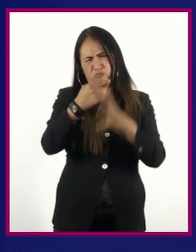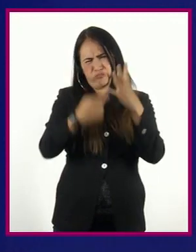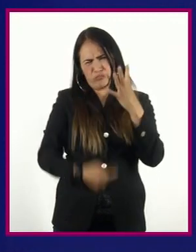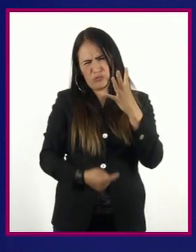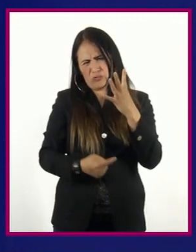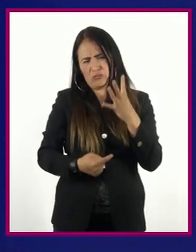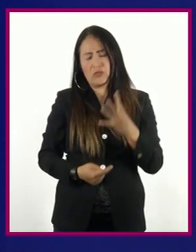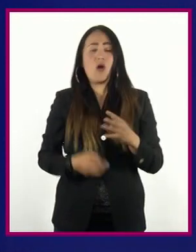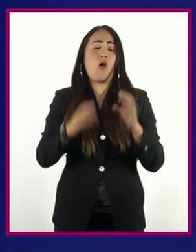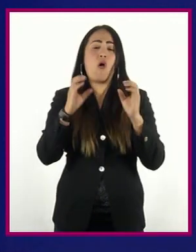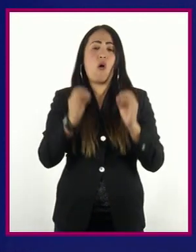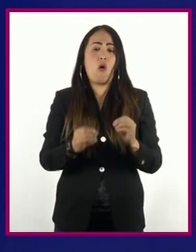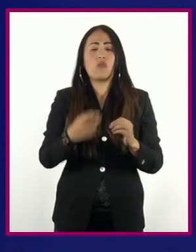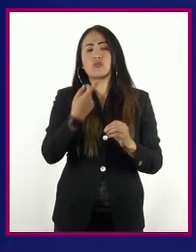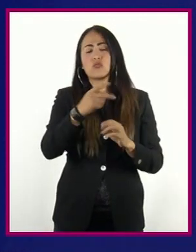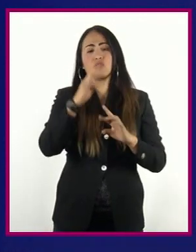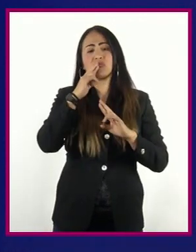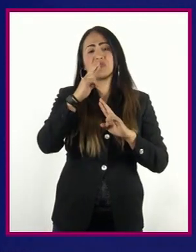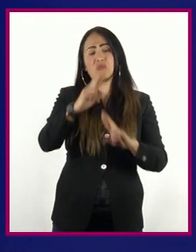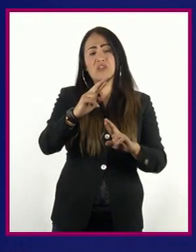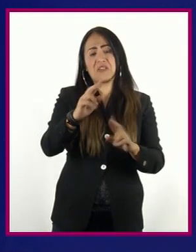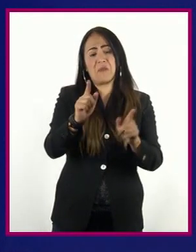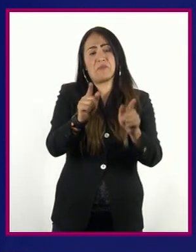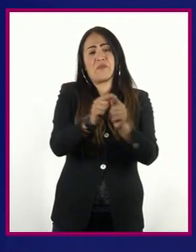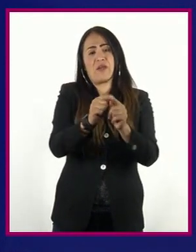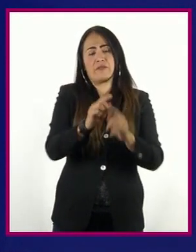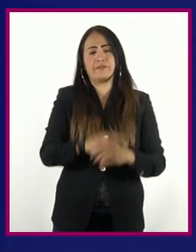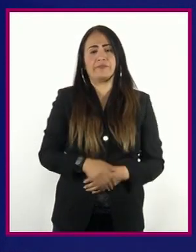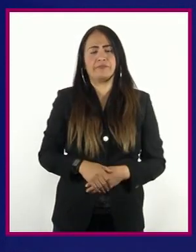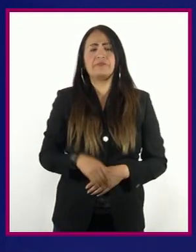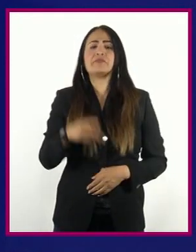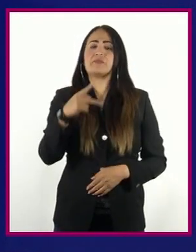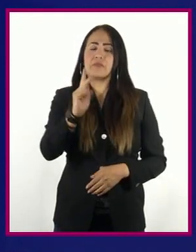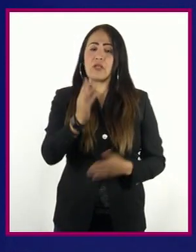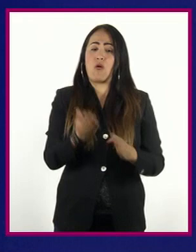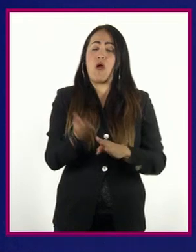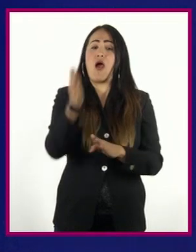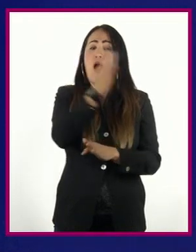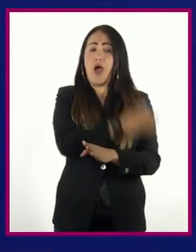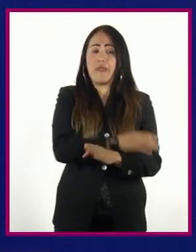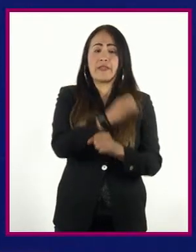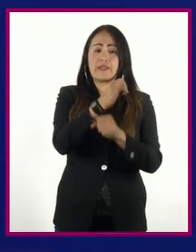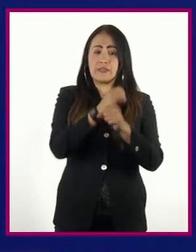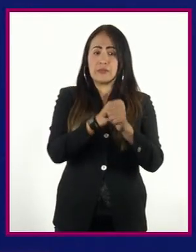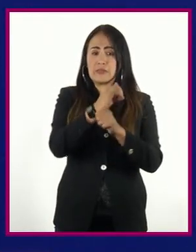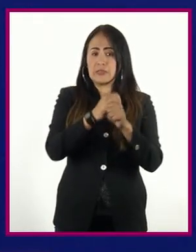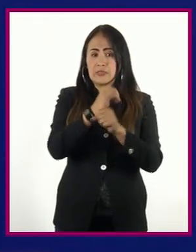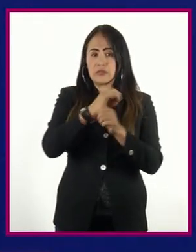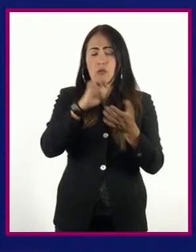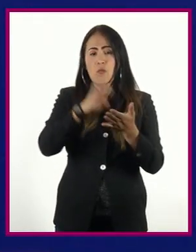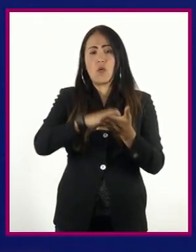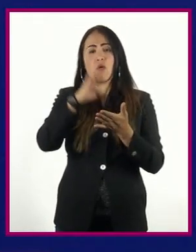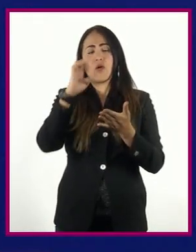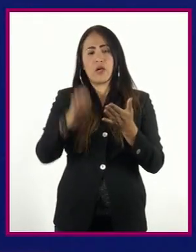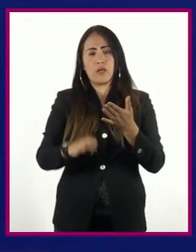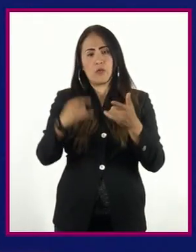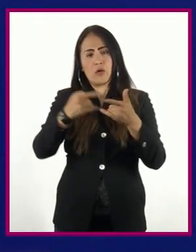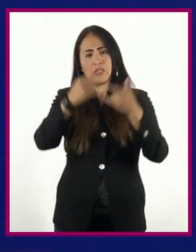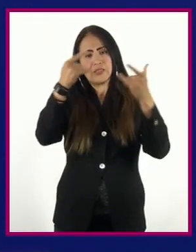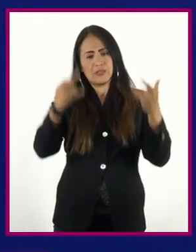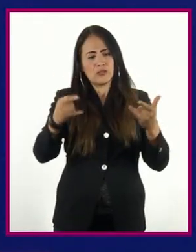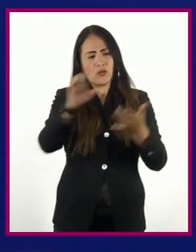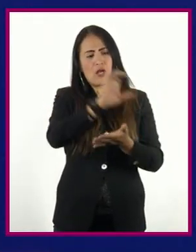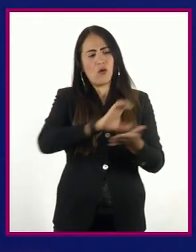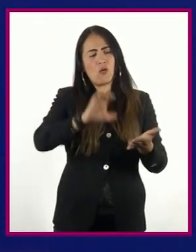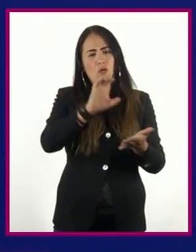o puede que su respuesta sea concreta, pero sí hay una investigación previa, como saber un poco de la historia de la